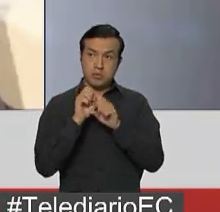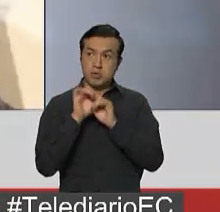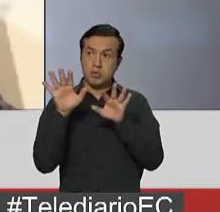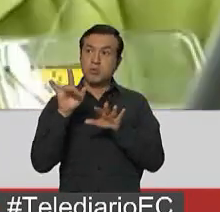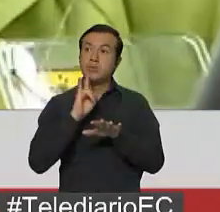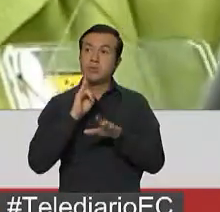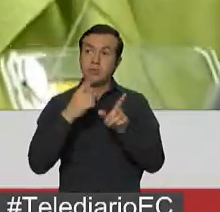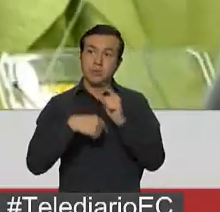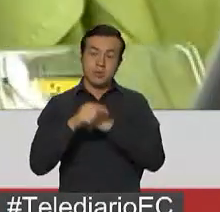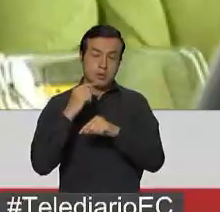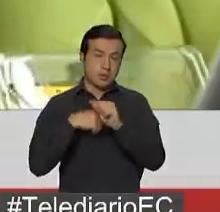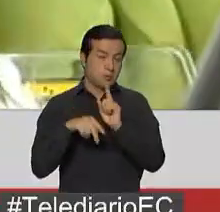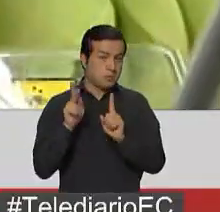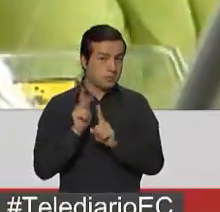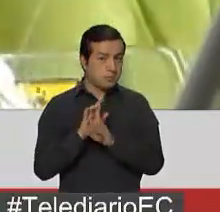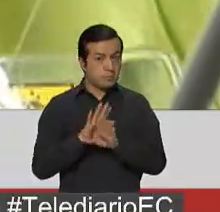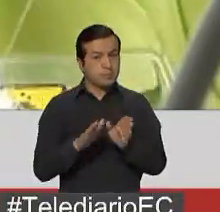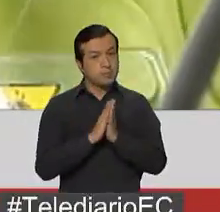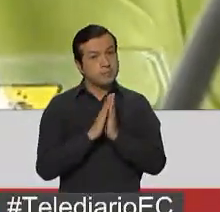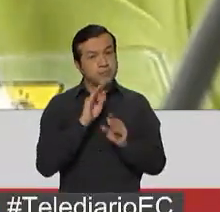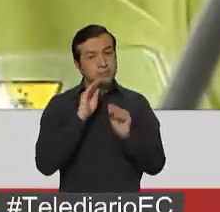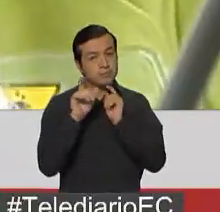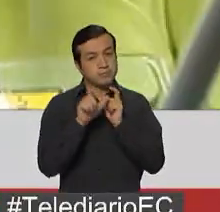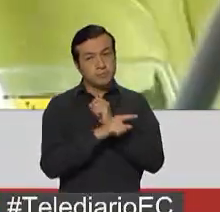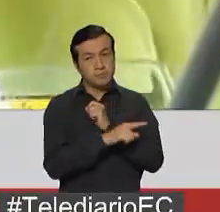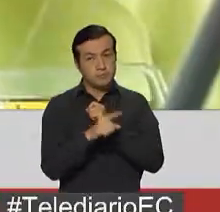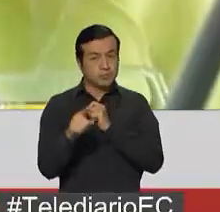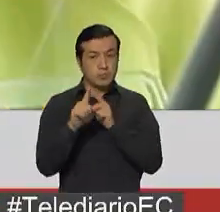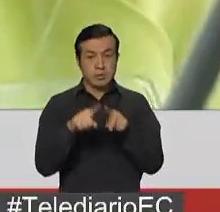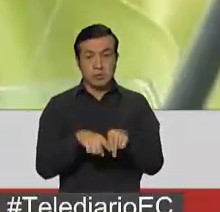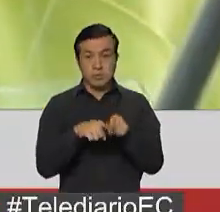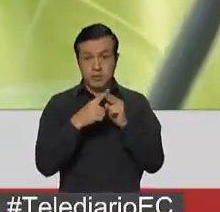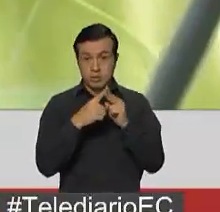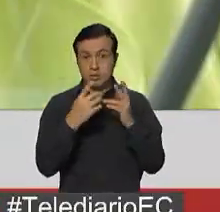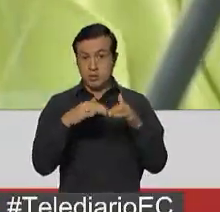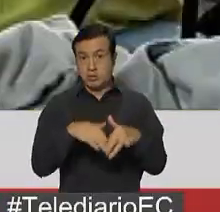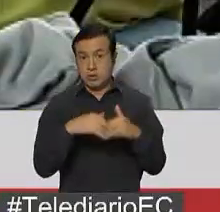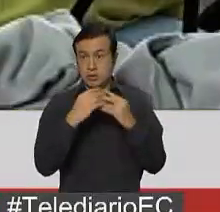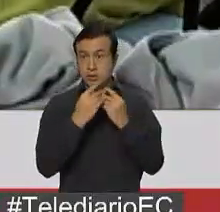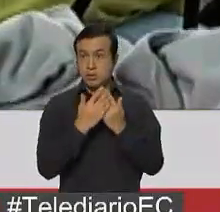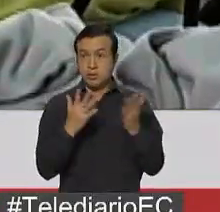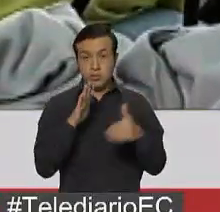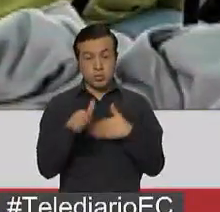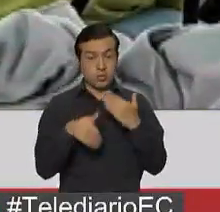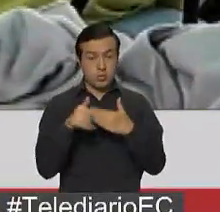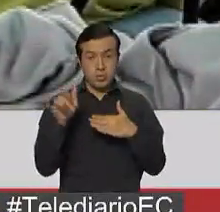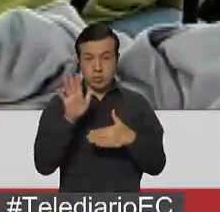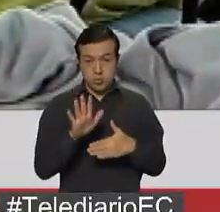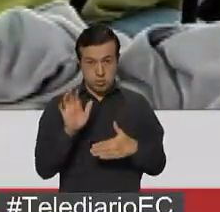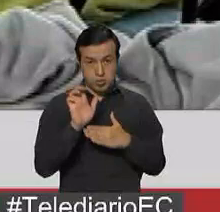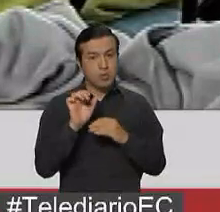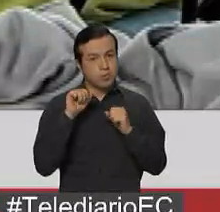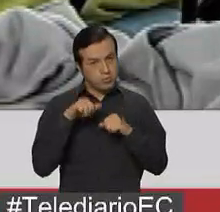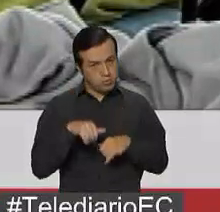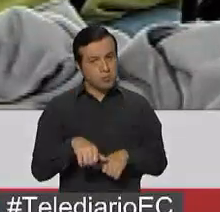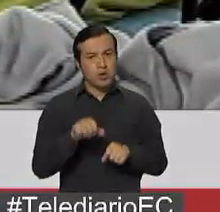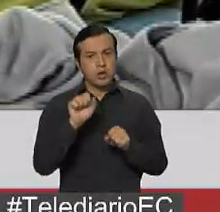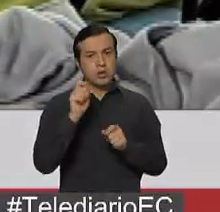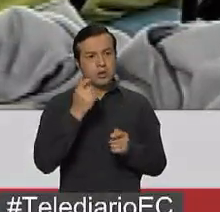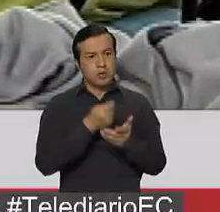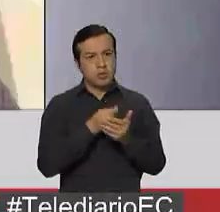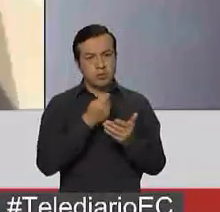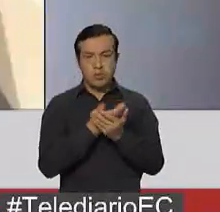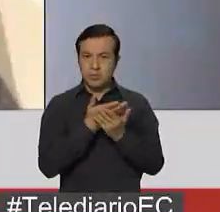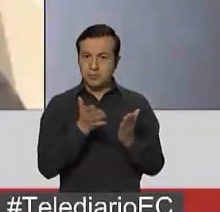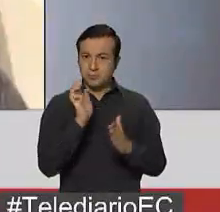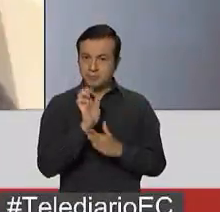traducidos hacen un llamado a la ciudadanía para que cuando empiece la reactivación todos los ecuatorianos consuman productos nacionales